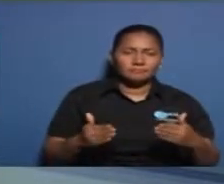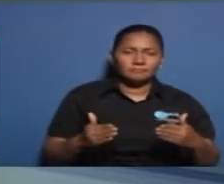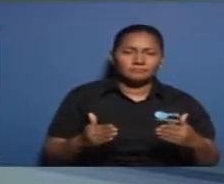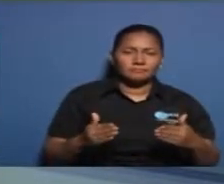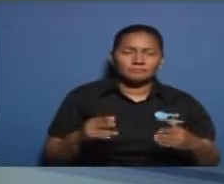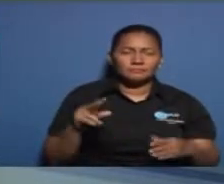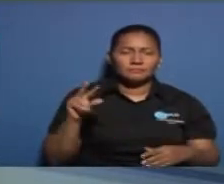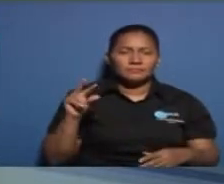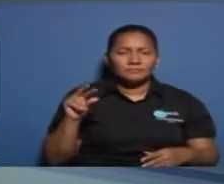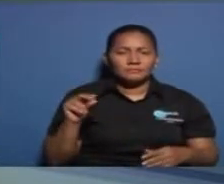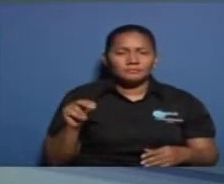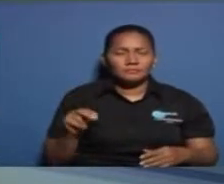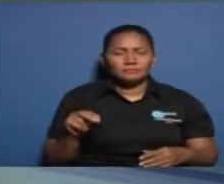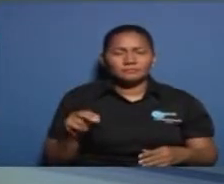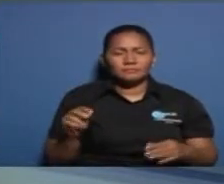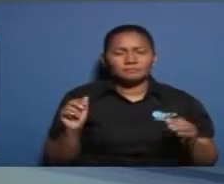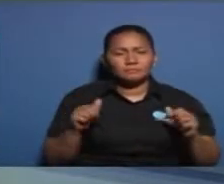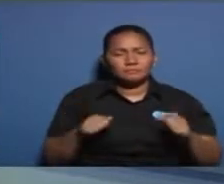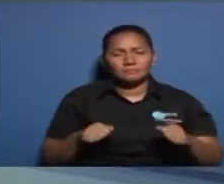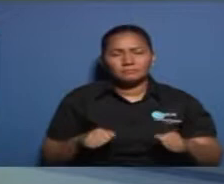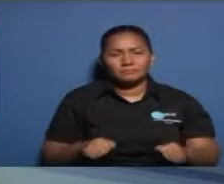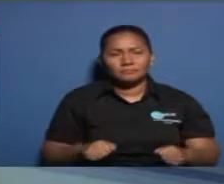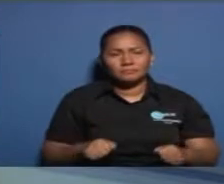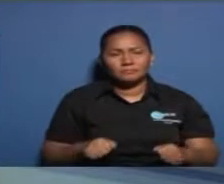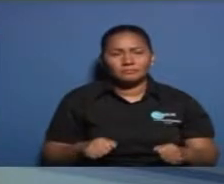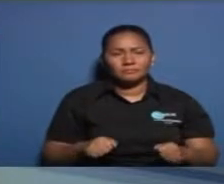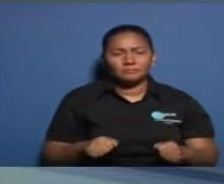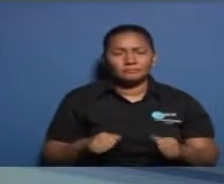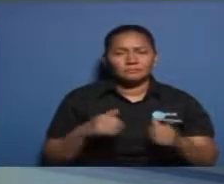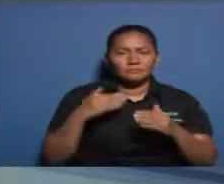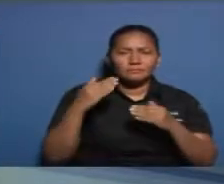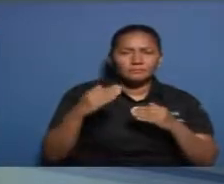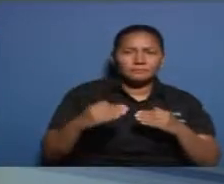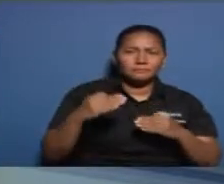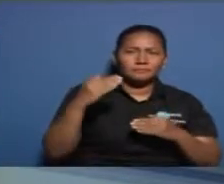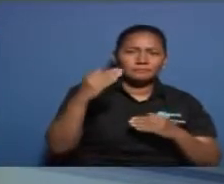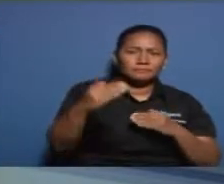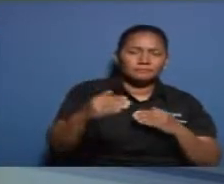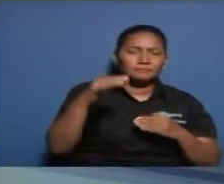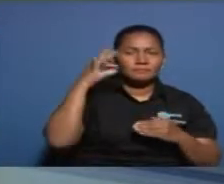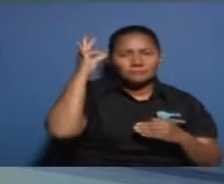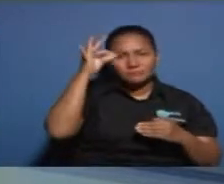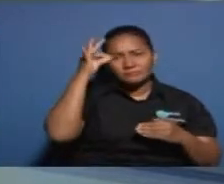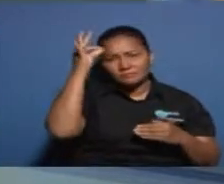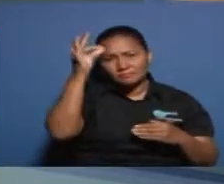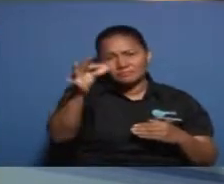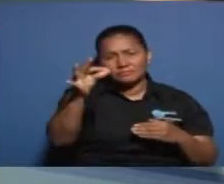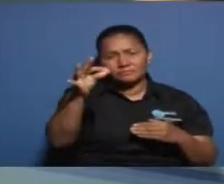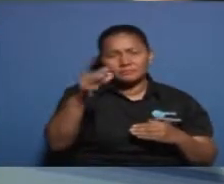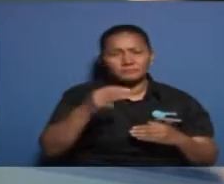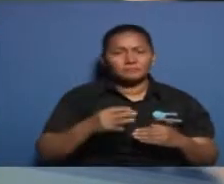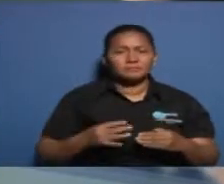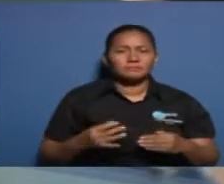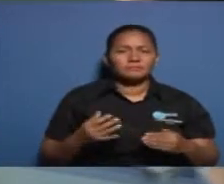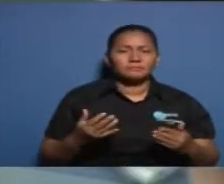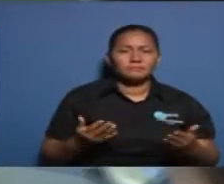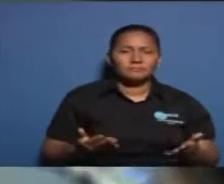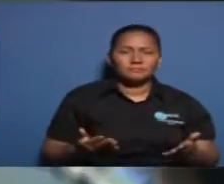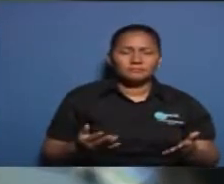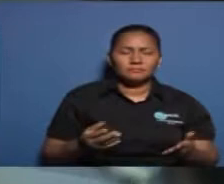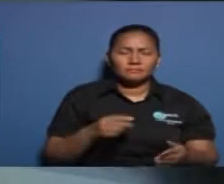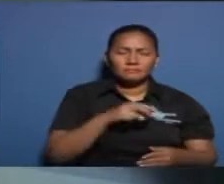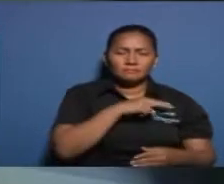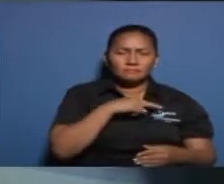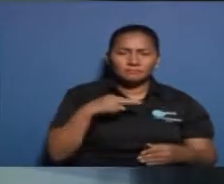capacidad de estado de adelantarnos al futuro de adelantarnos a los acontecimientos nosotros